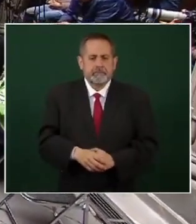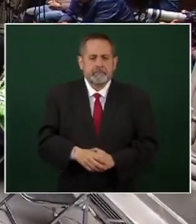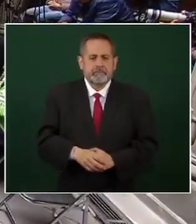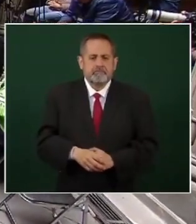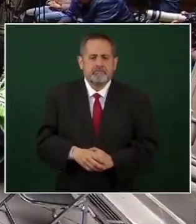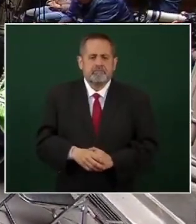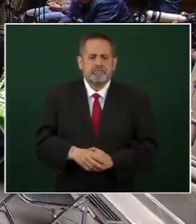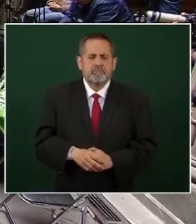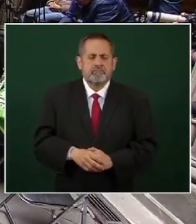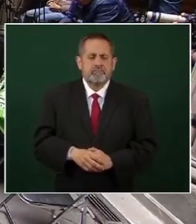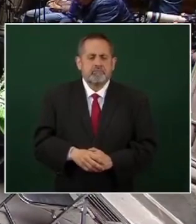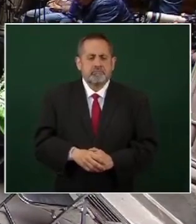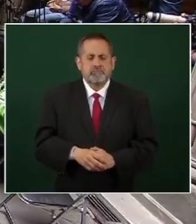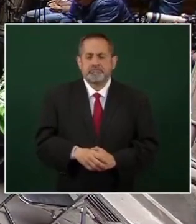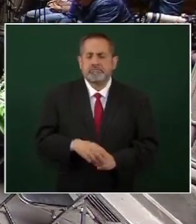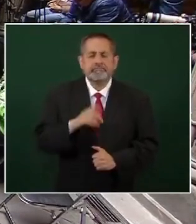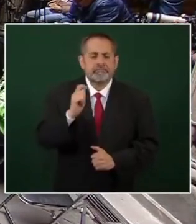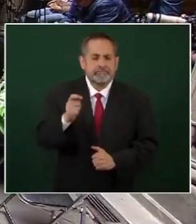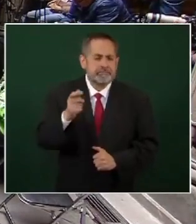Se dejó